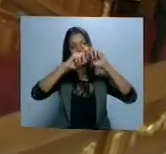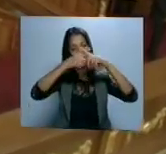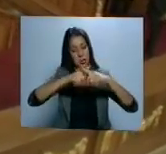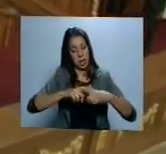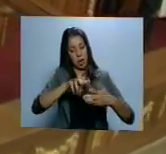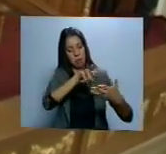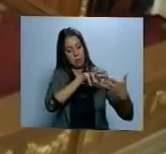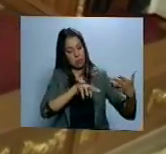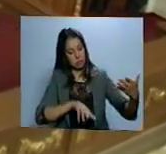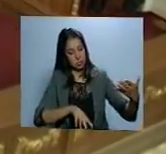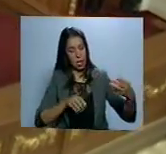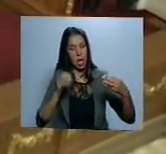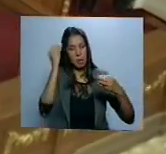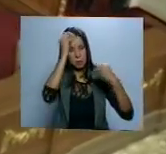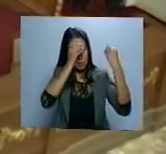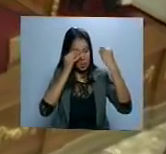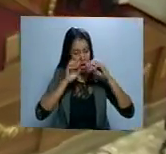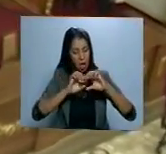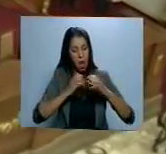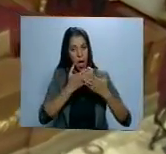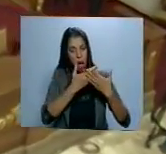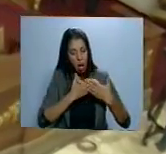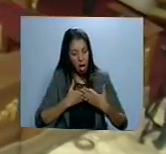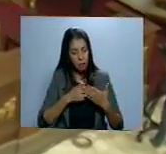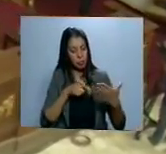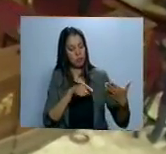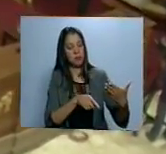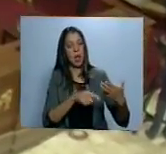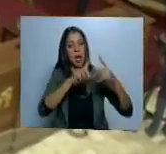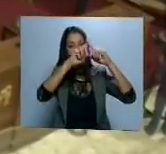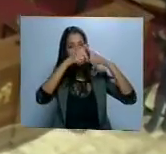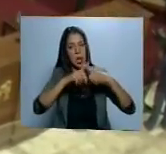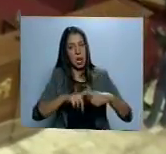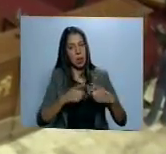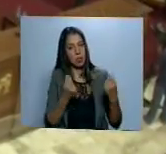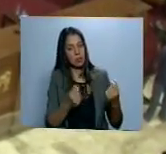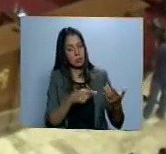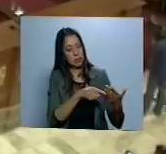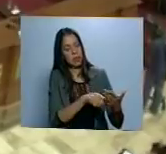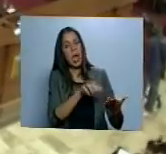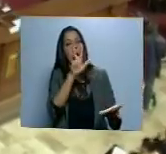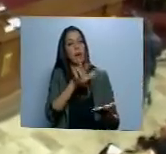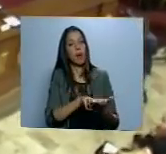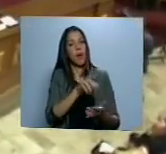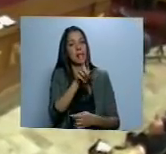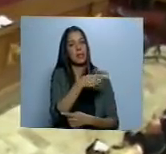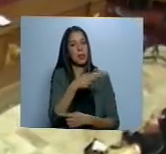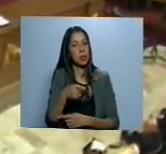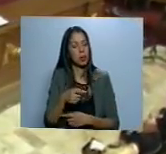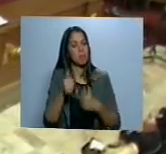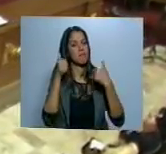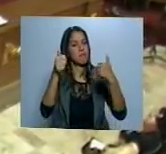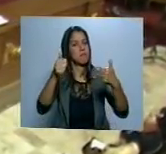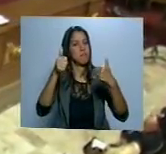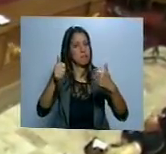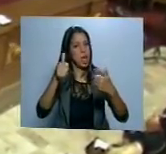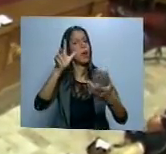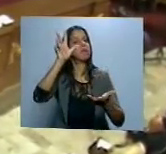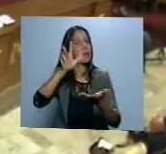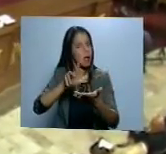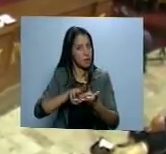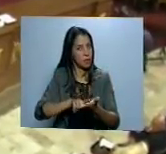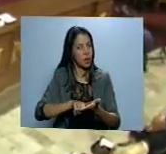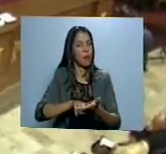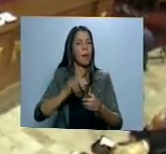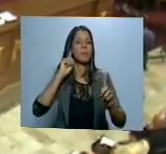un estudio y se considera factible este presupuesto para enrumbar al país sobre